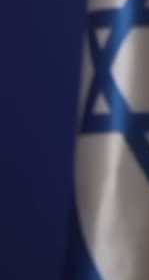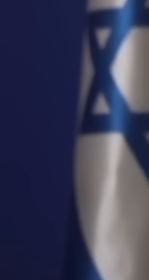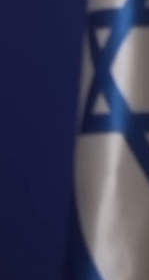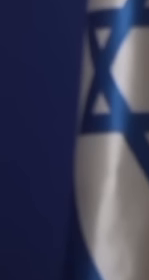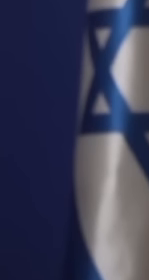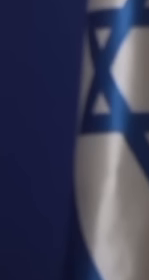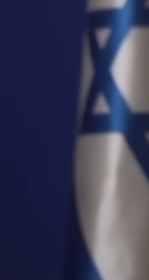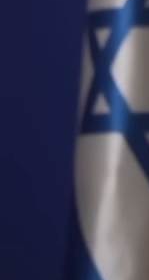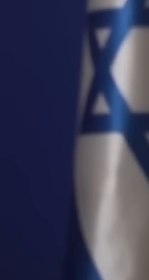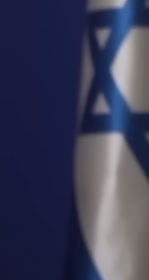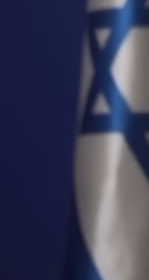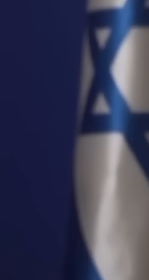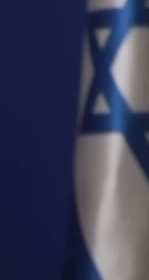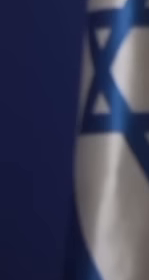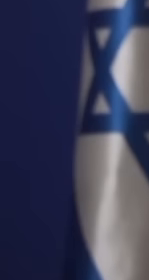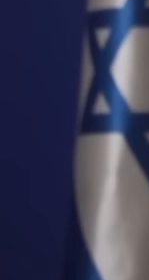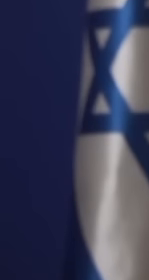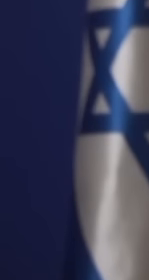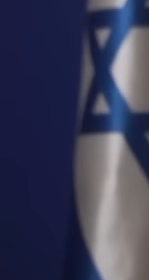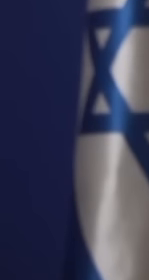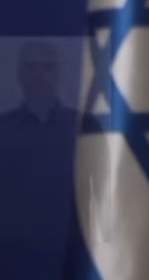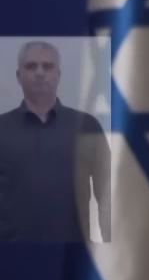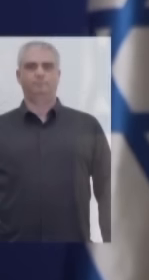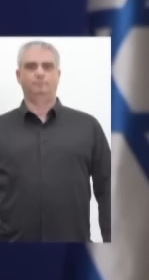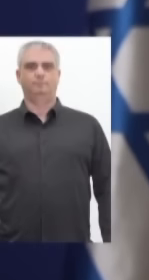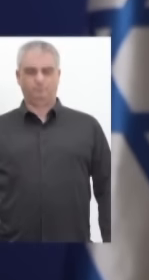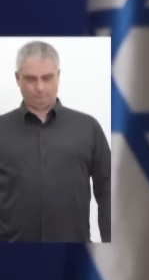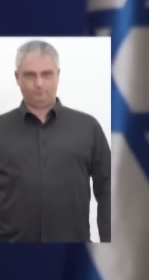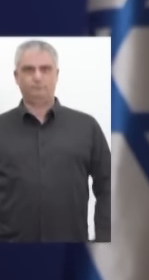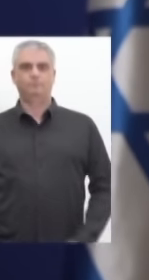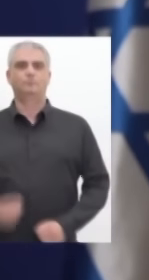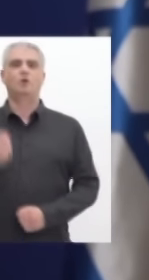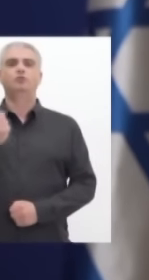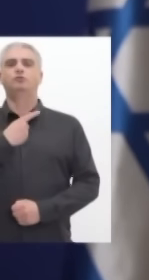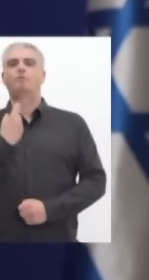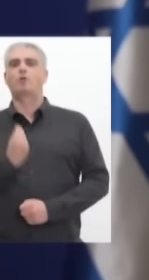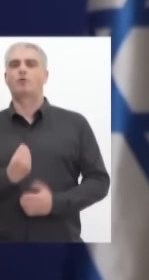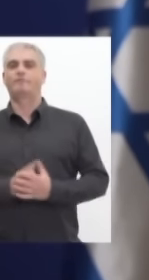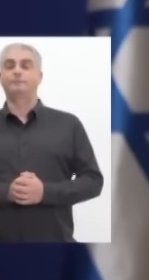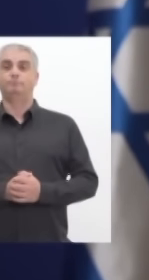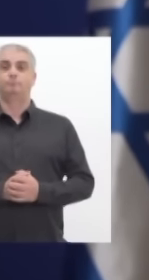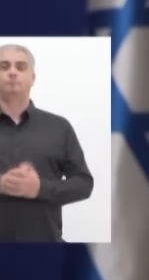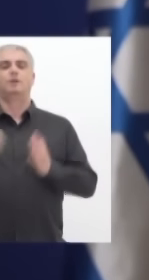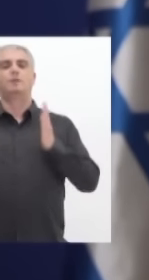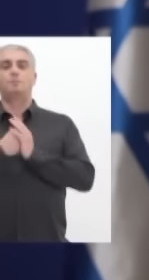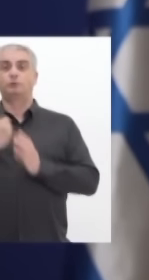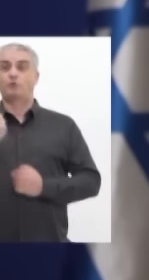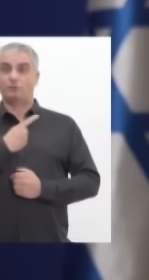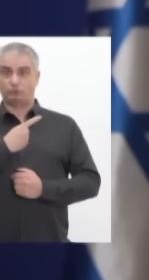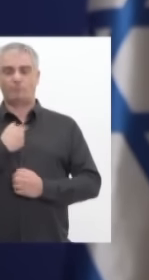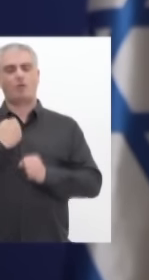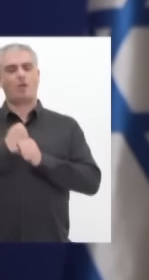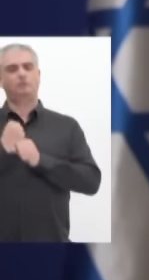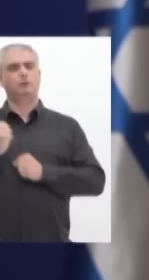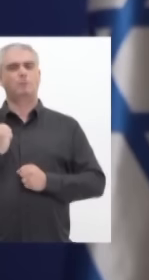también hos escuchaba por aquí en la zona cercana a Jerusalén explosiones de momento no hay informaciones sobre heridos o víctimas